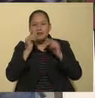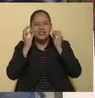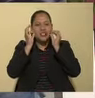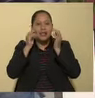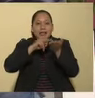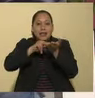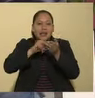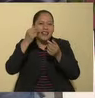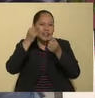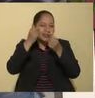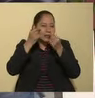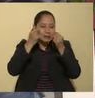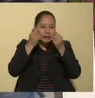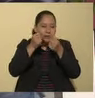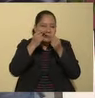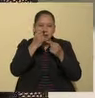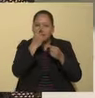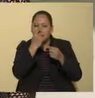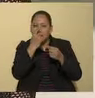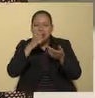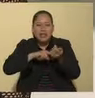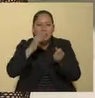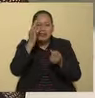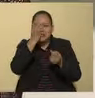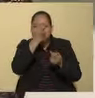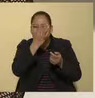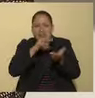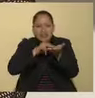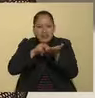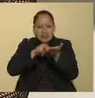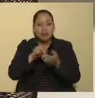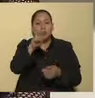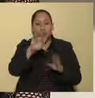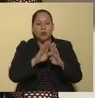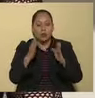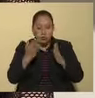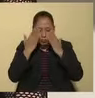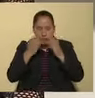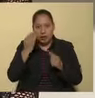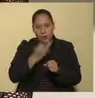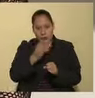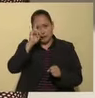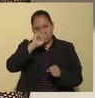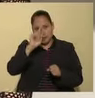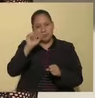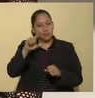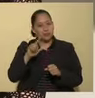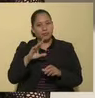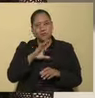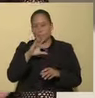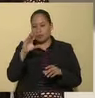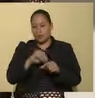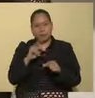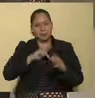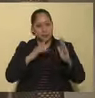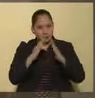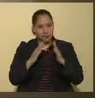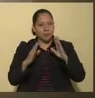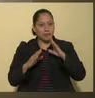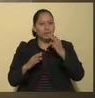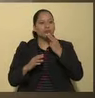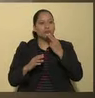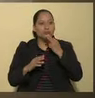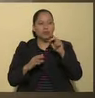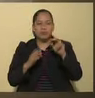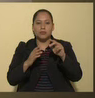puntos negros, exactamente, en la nariz. Uh-huh. Lo que ustedes pueden hacer es una mascarilla que les voy a dar, es una receta totalmente casera, y eso se les recomiendo que lo